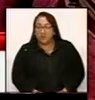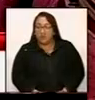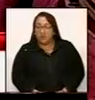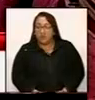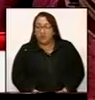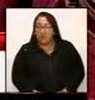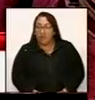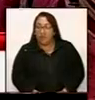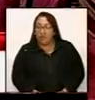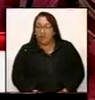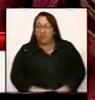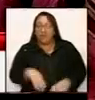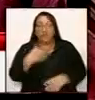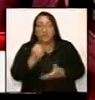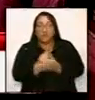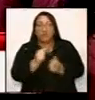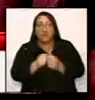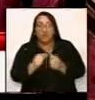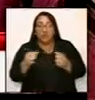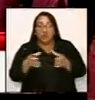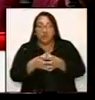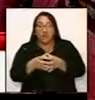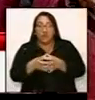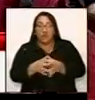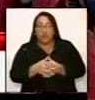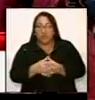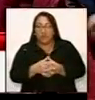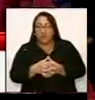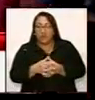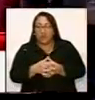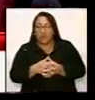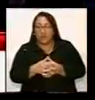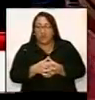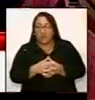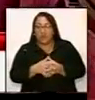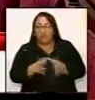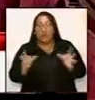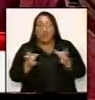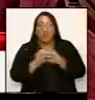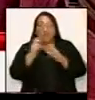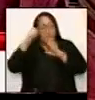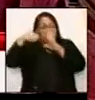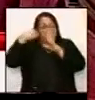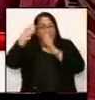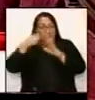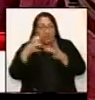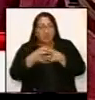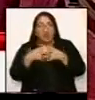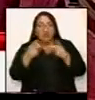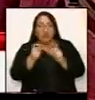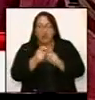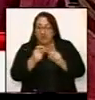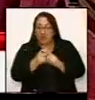179. Propone la aprobación del Acuerdo Latinoamericano de Coproducción Cinematográfica. Se va la palabra